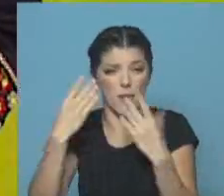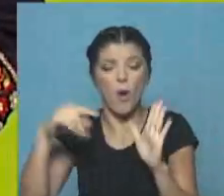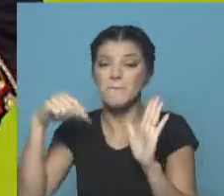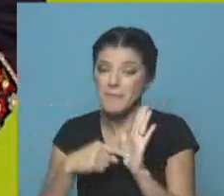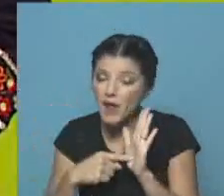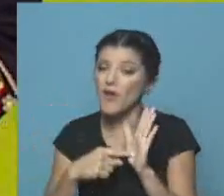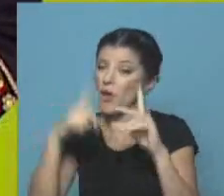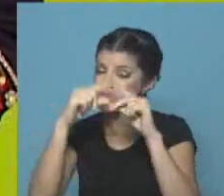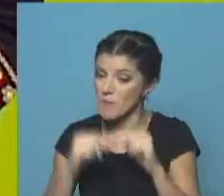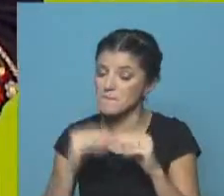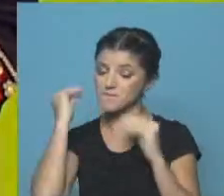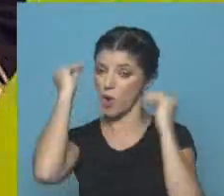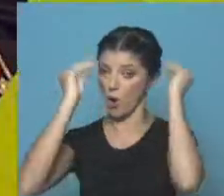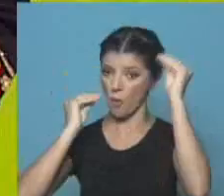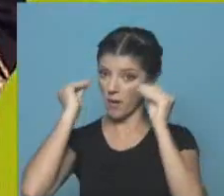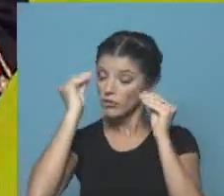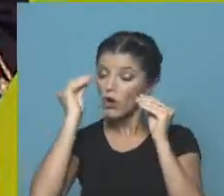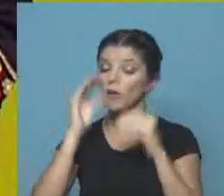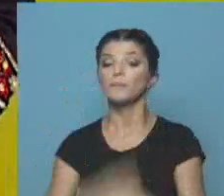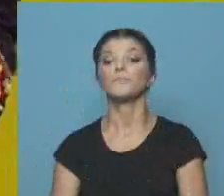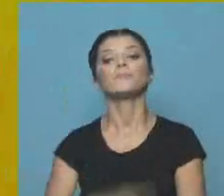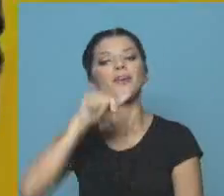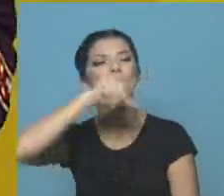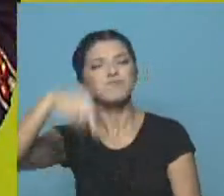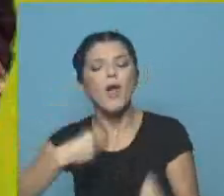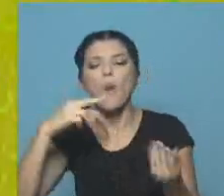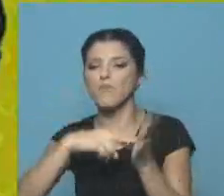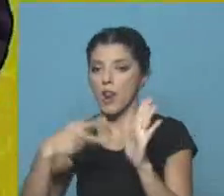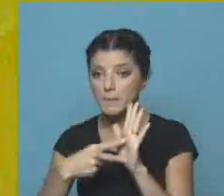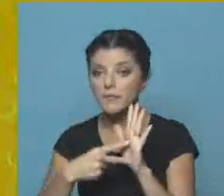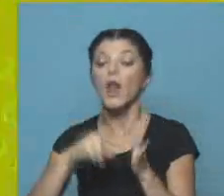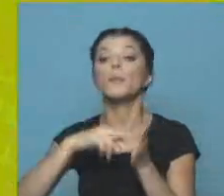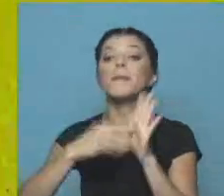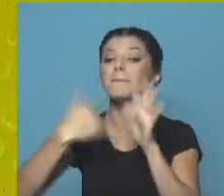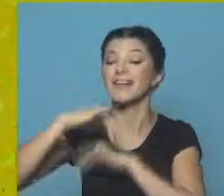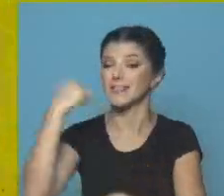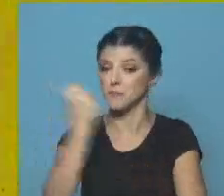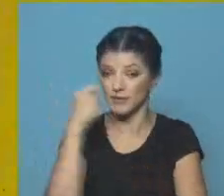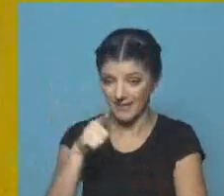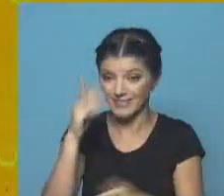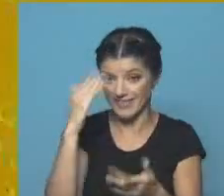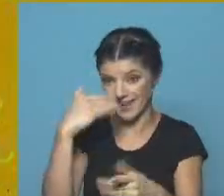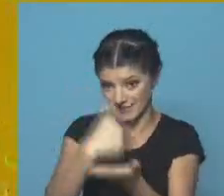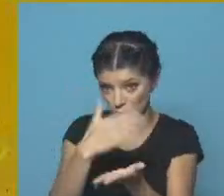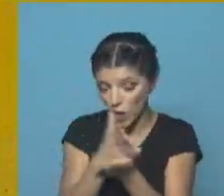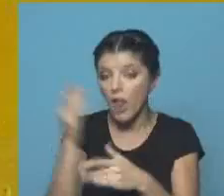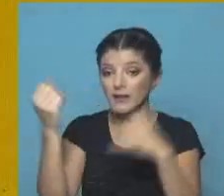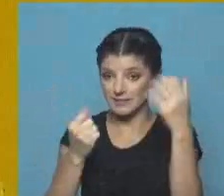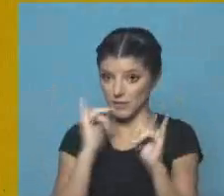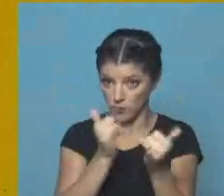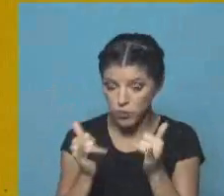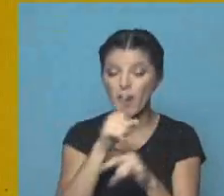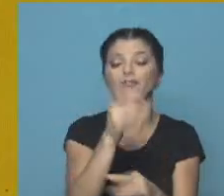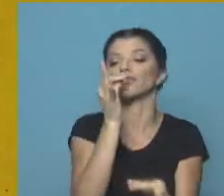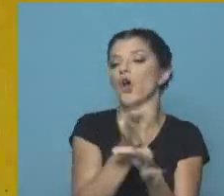muy preocupantes. Y todo esto lleva a una problemática. Los principales problemas que afectan a esta clase social tiene que ver con la deserción